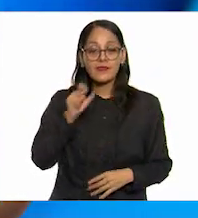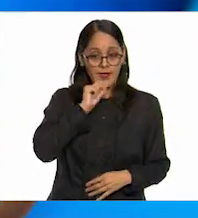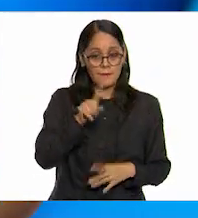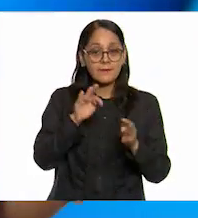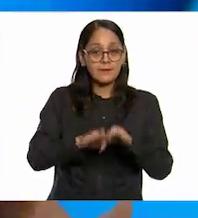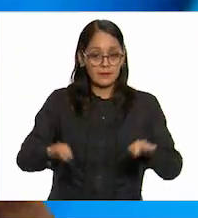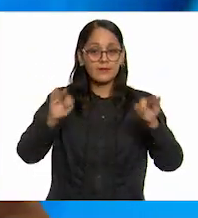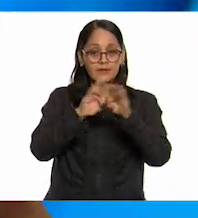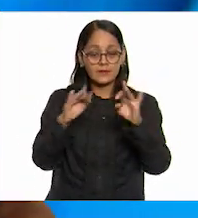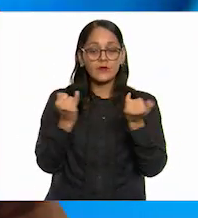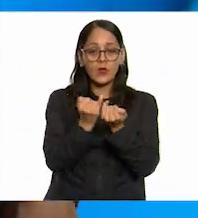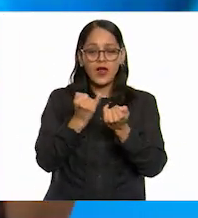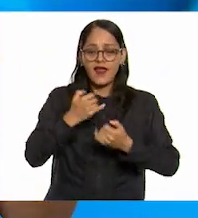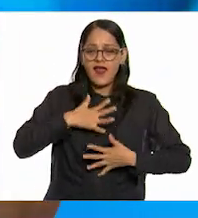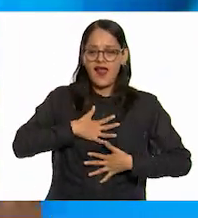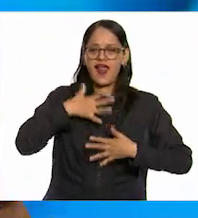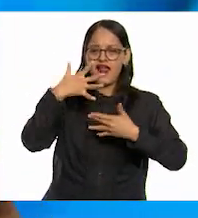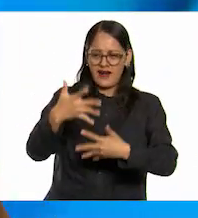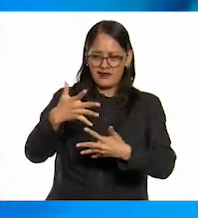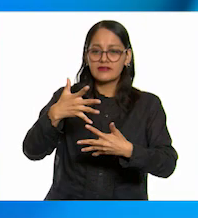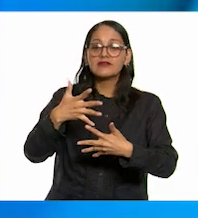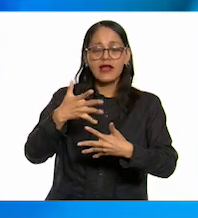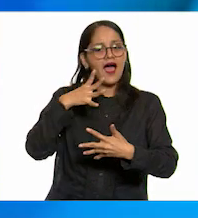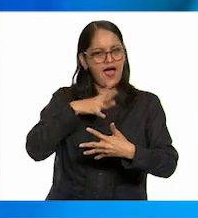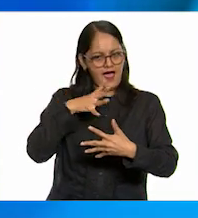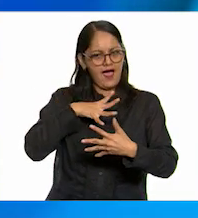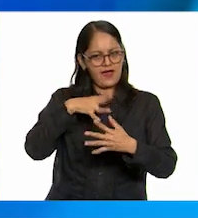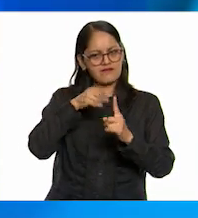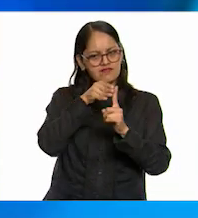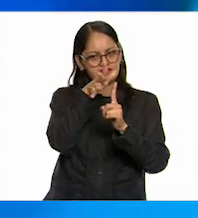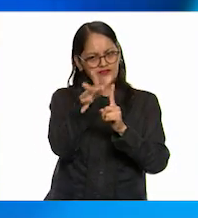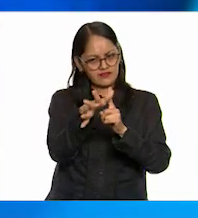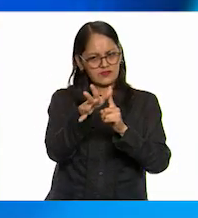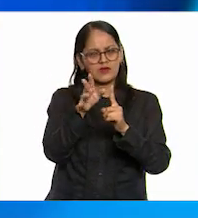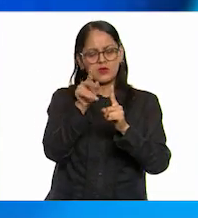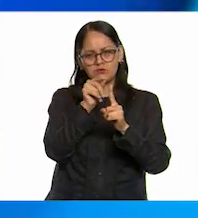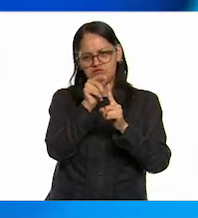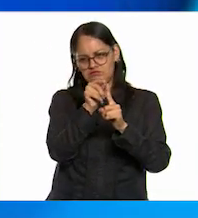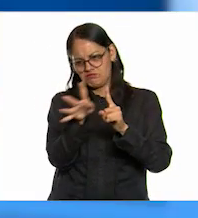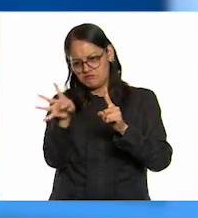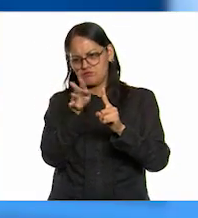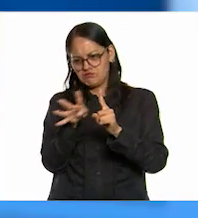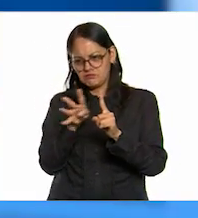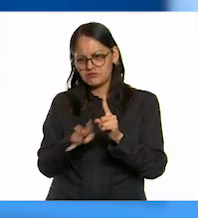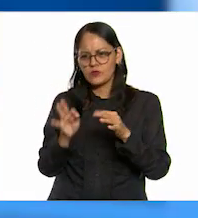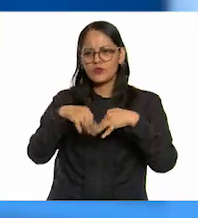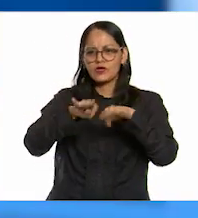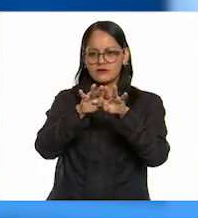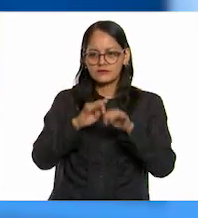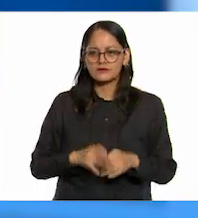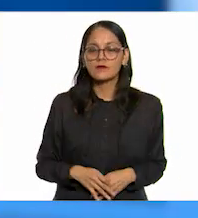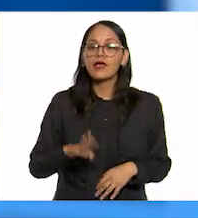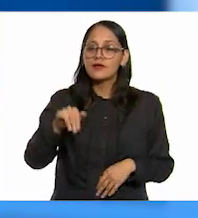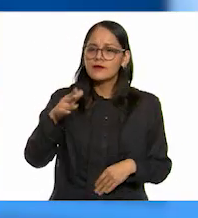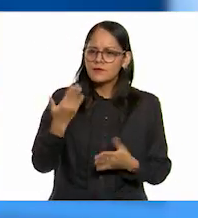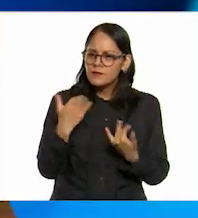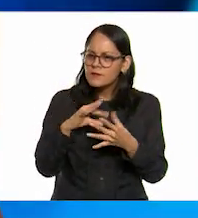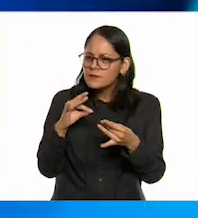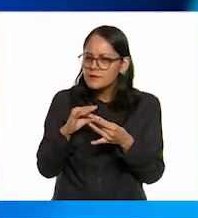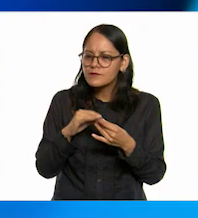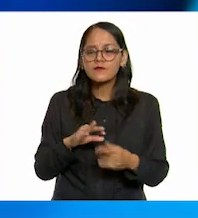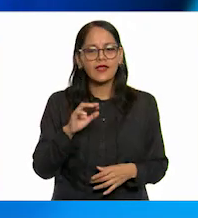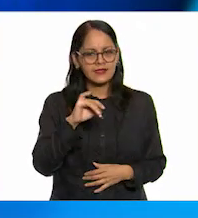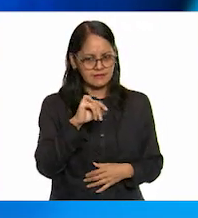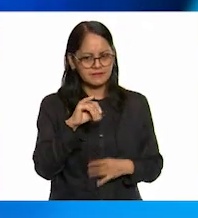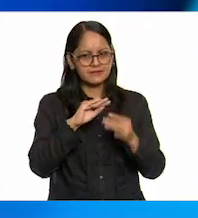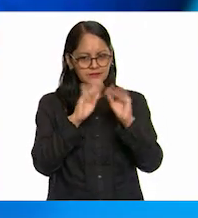importante decir que el asco tiene variantes muy importantes. ¿Y nos las podrías explicar? Claro que sí.